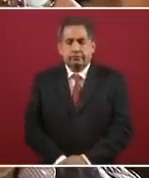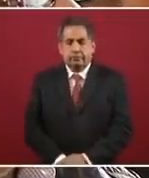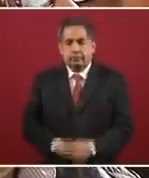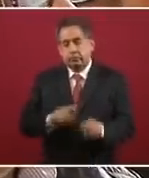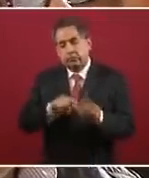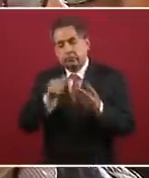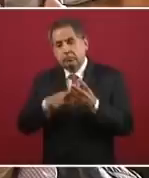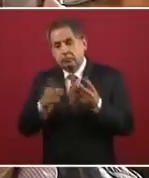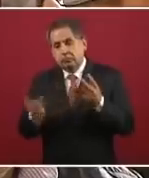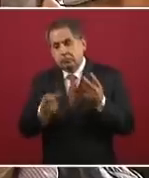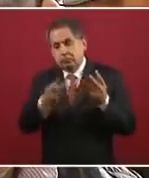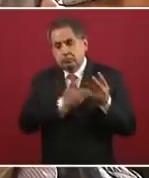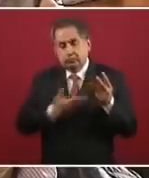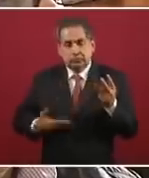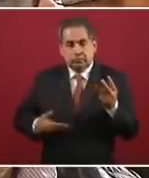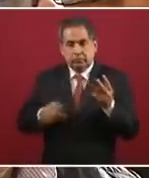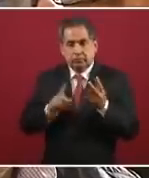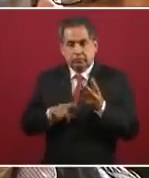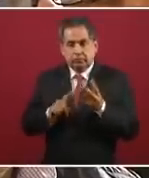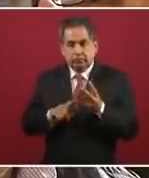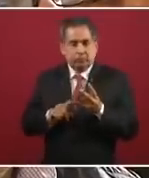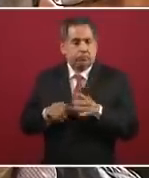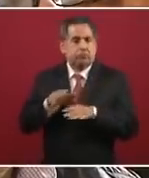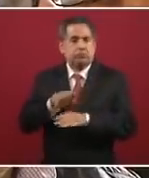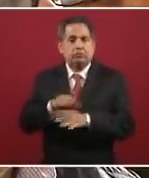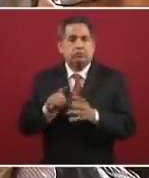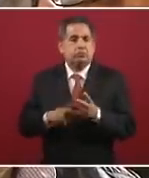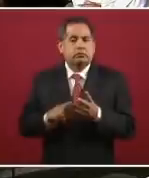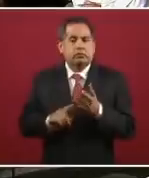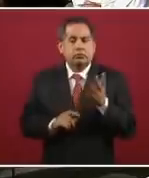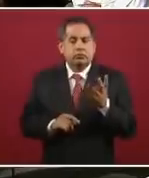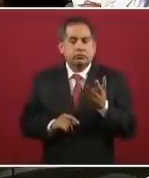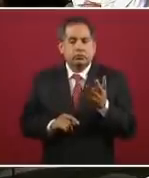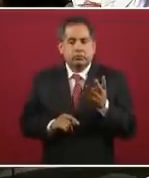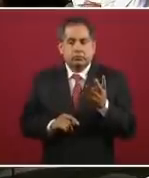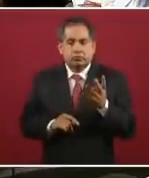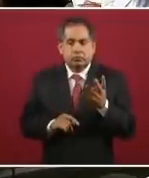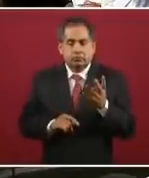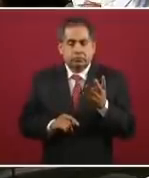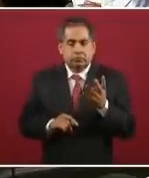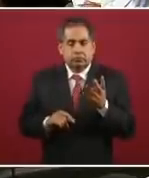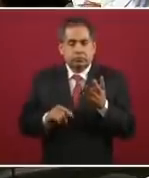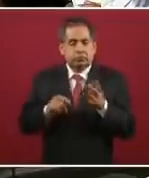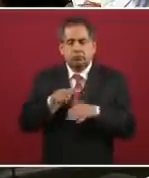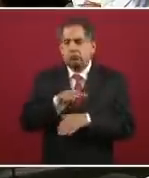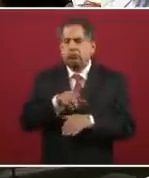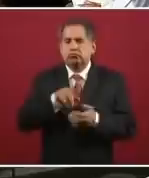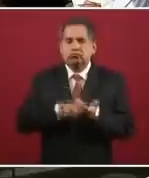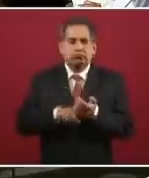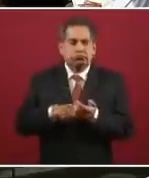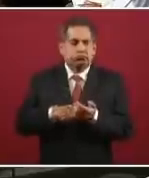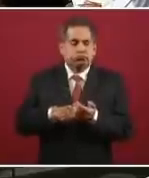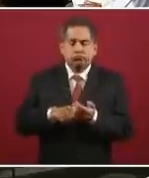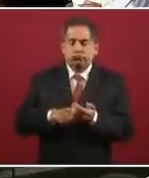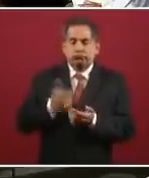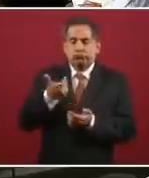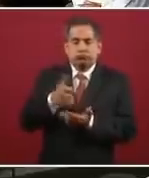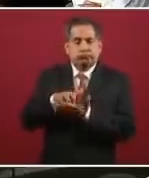para el presidente. Respecto al ahorro que se dio en el